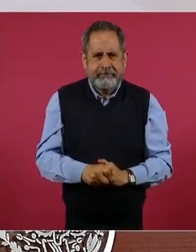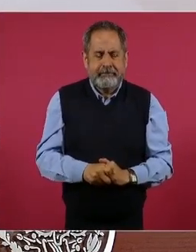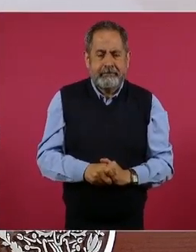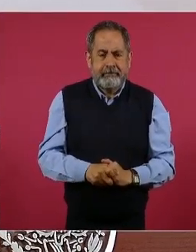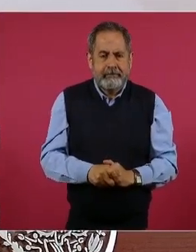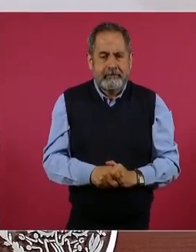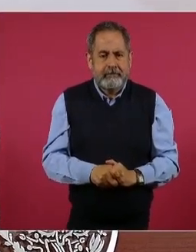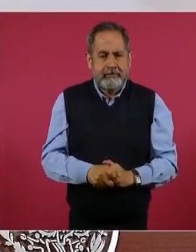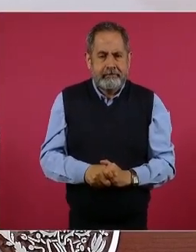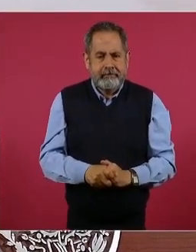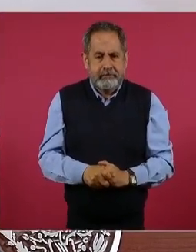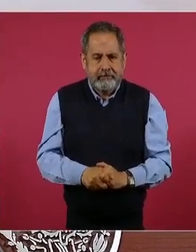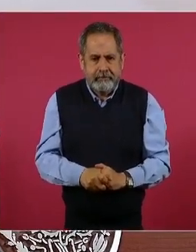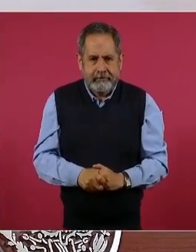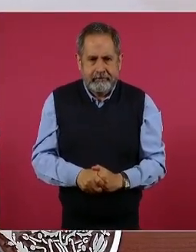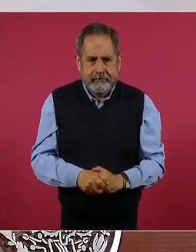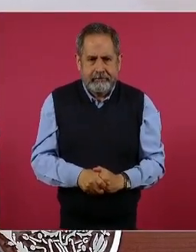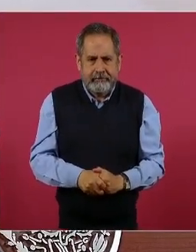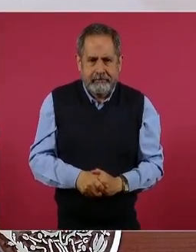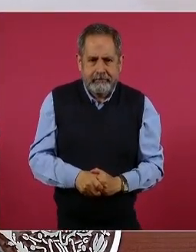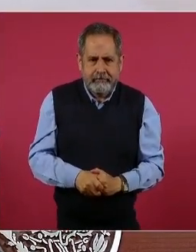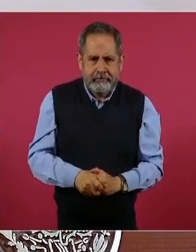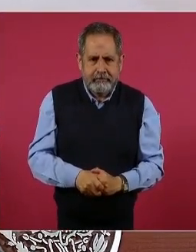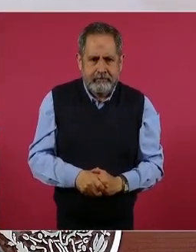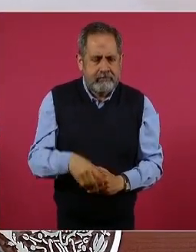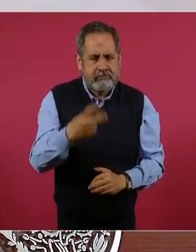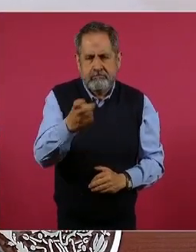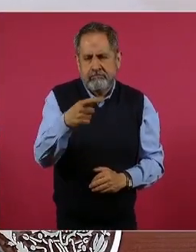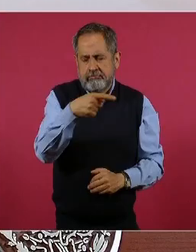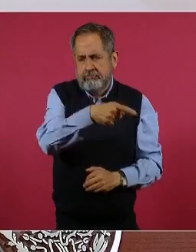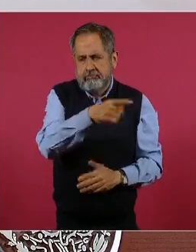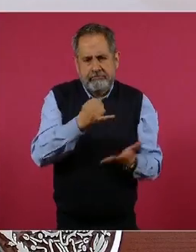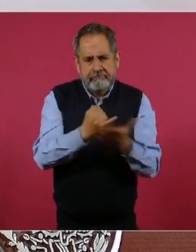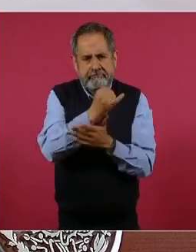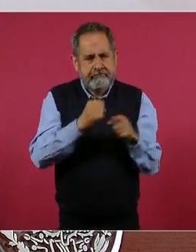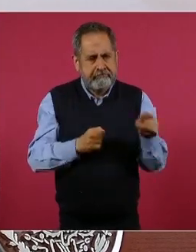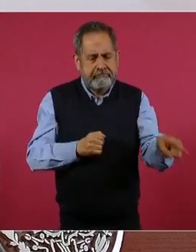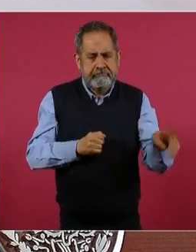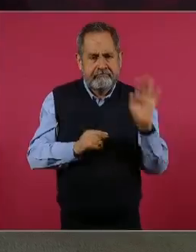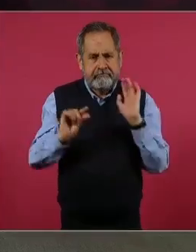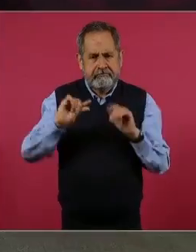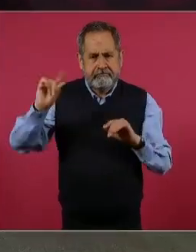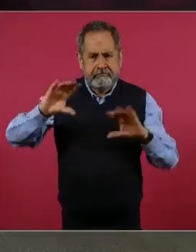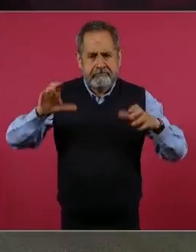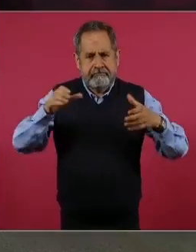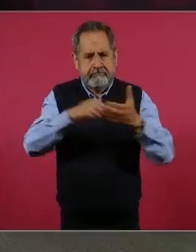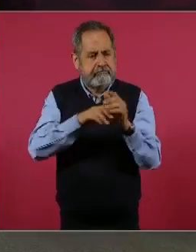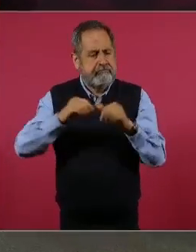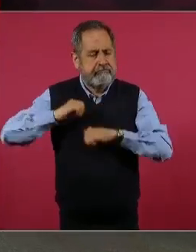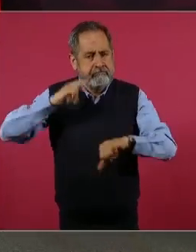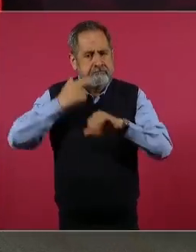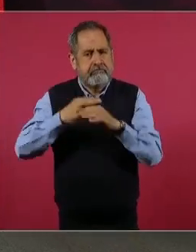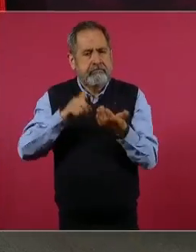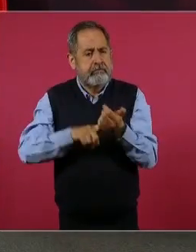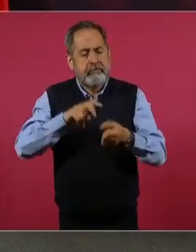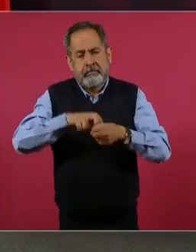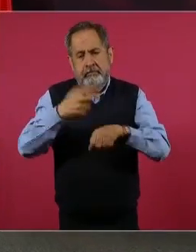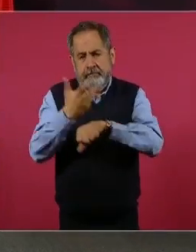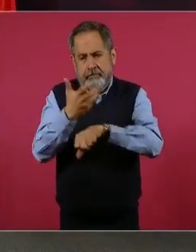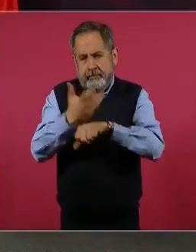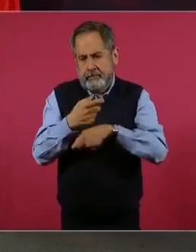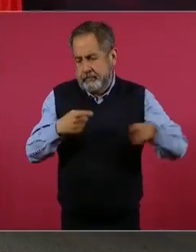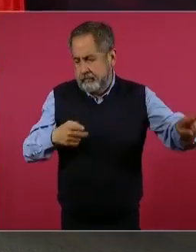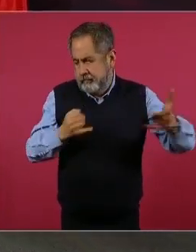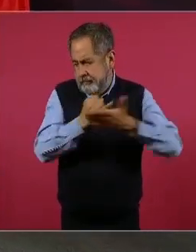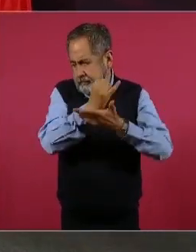Esto es una decisión de las autoridades de Estados Unidos.